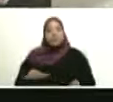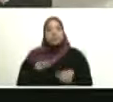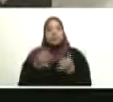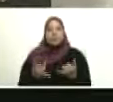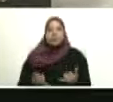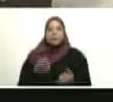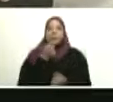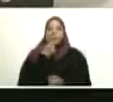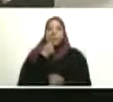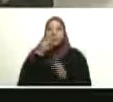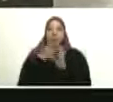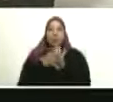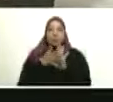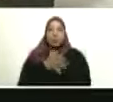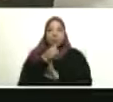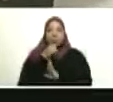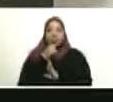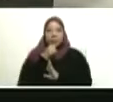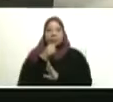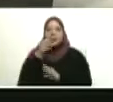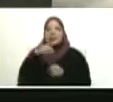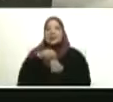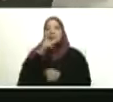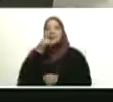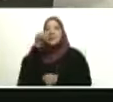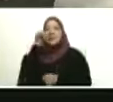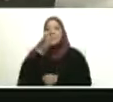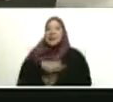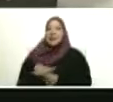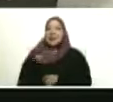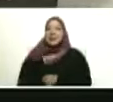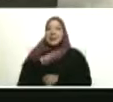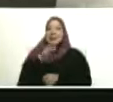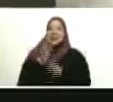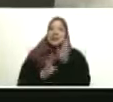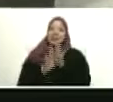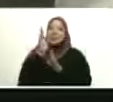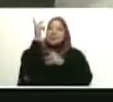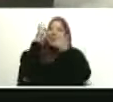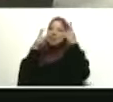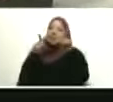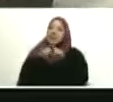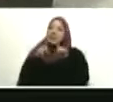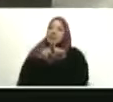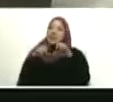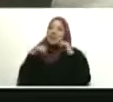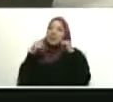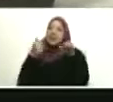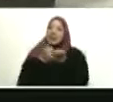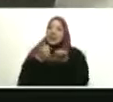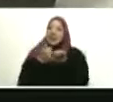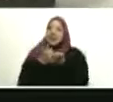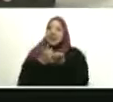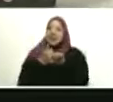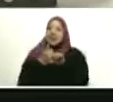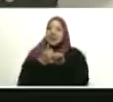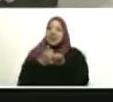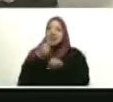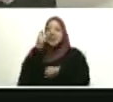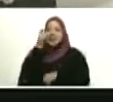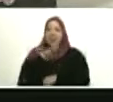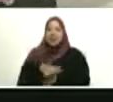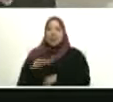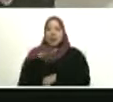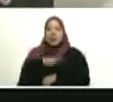momento tan significativo. Darle las gracias al comandante Hugo Chávez por dar inicio a esta gran misión vivienda.